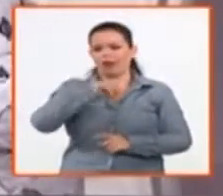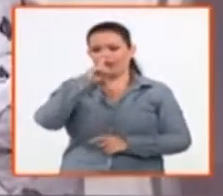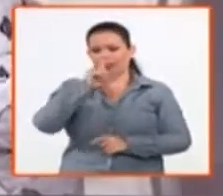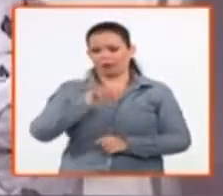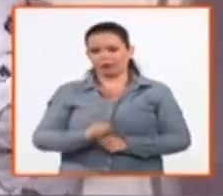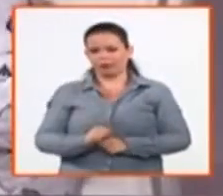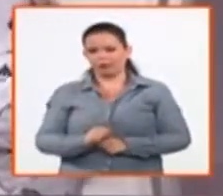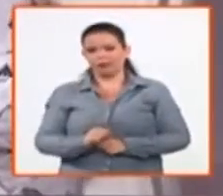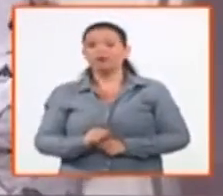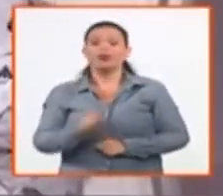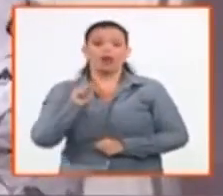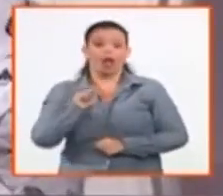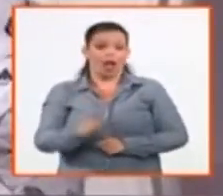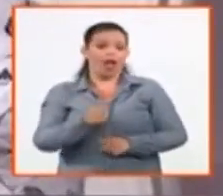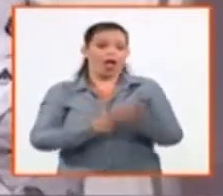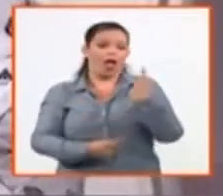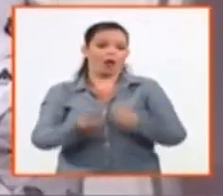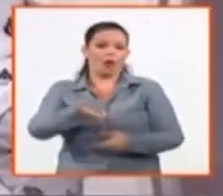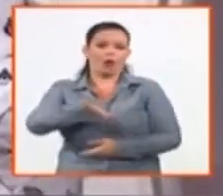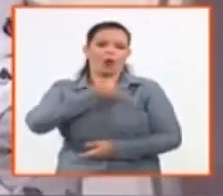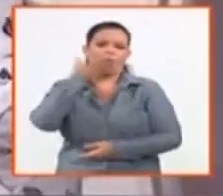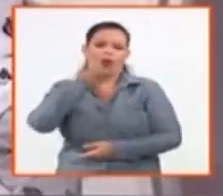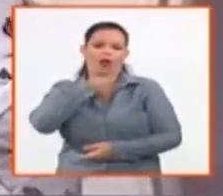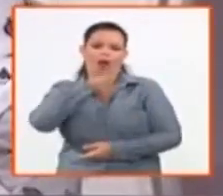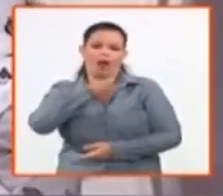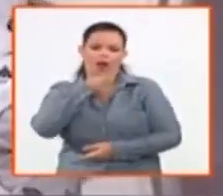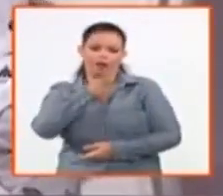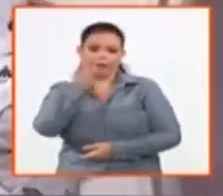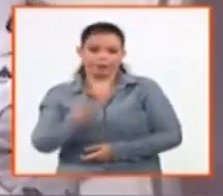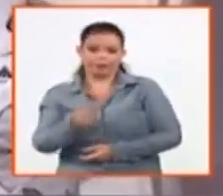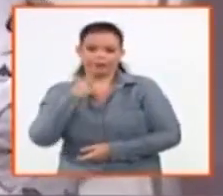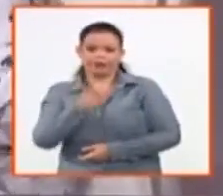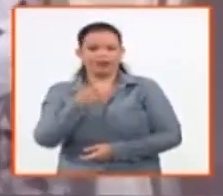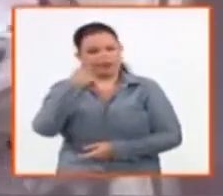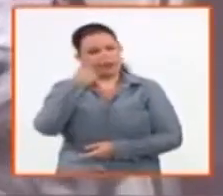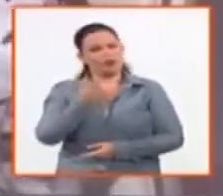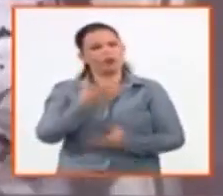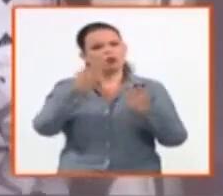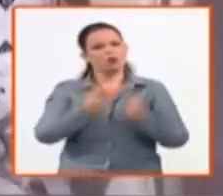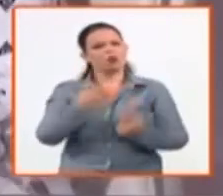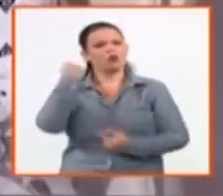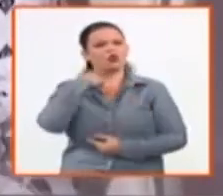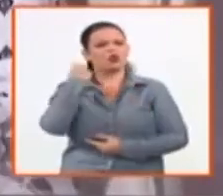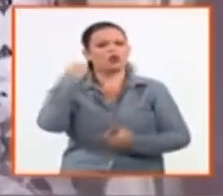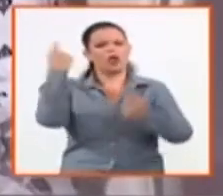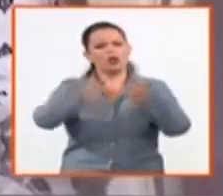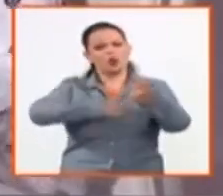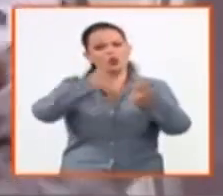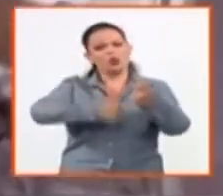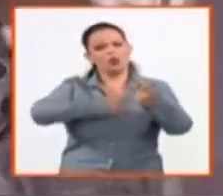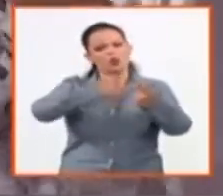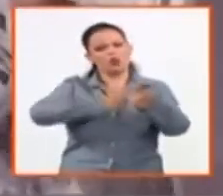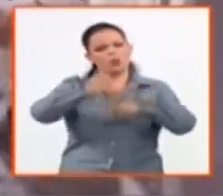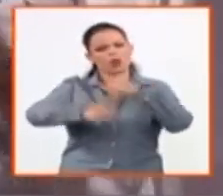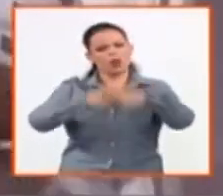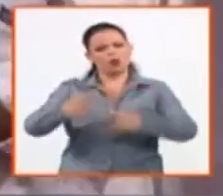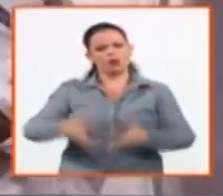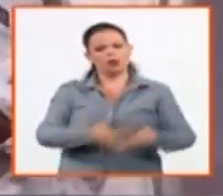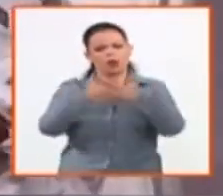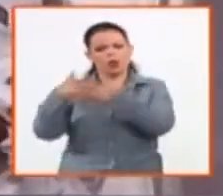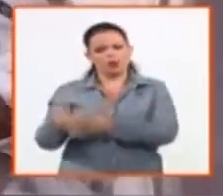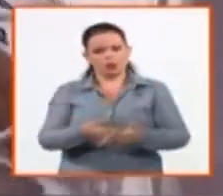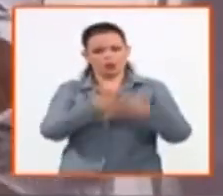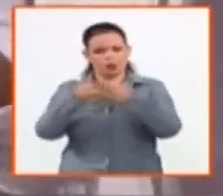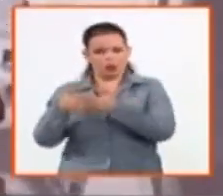hacer. Porque fíjate que ellos llevan muchos años luchando contra Estados Unidos y están en el poder. Ellos saben que en